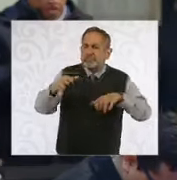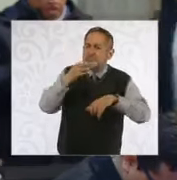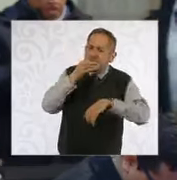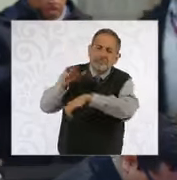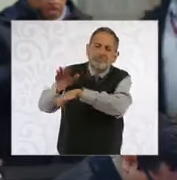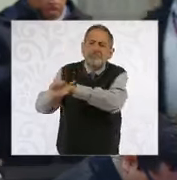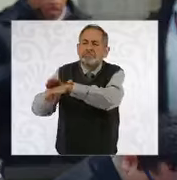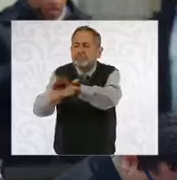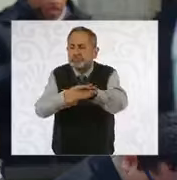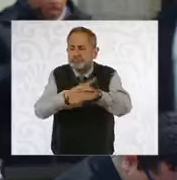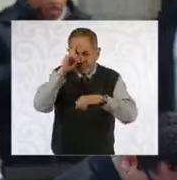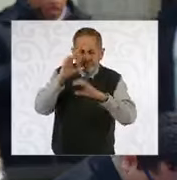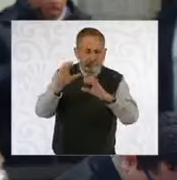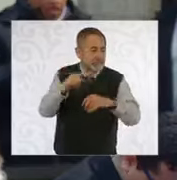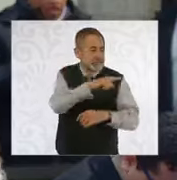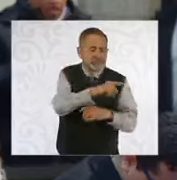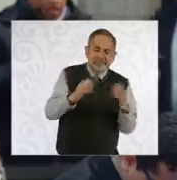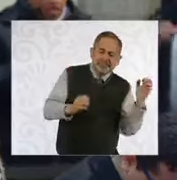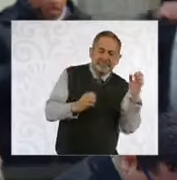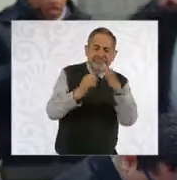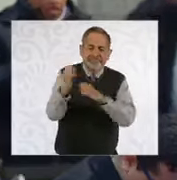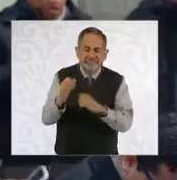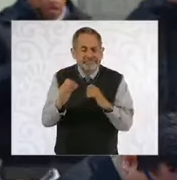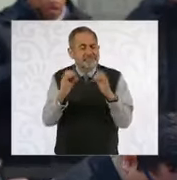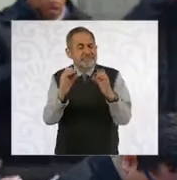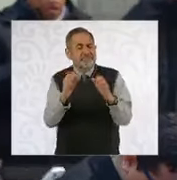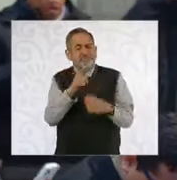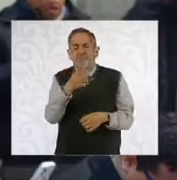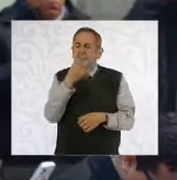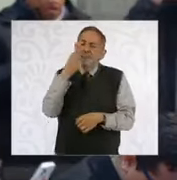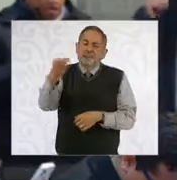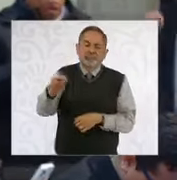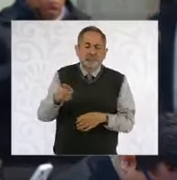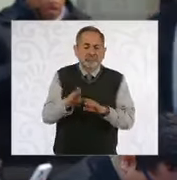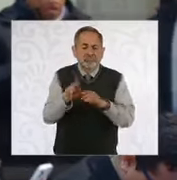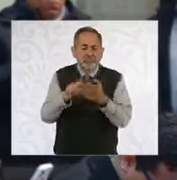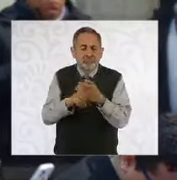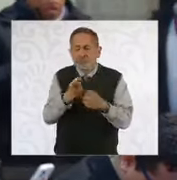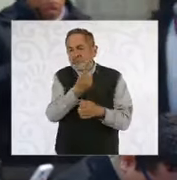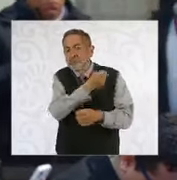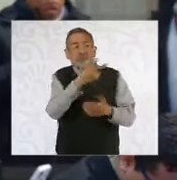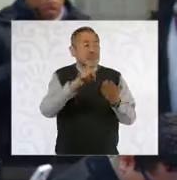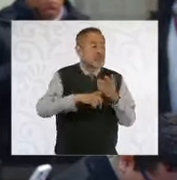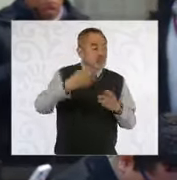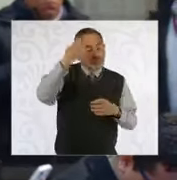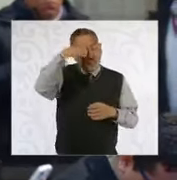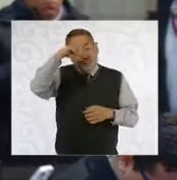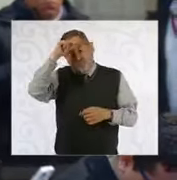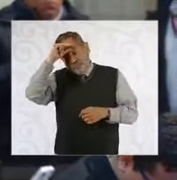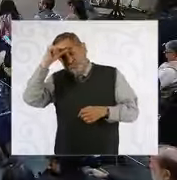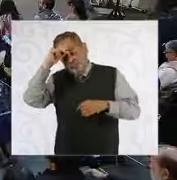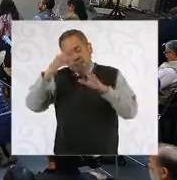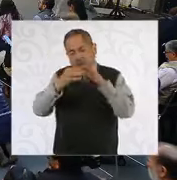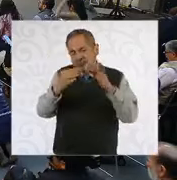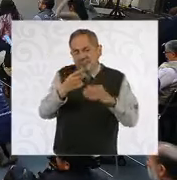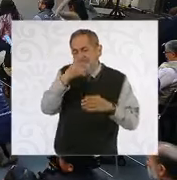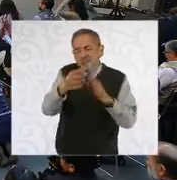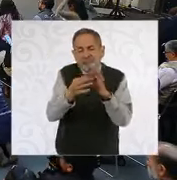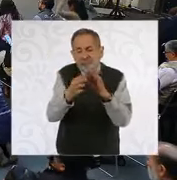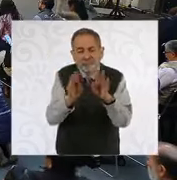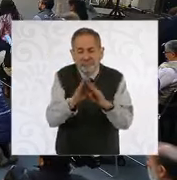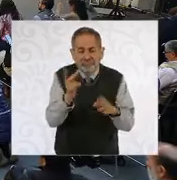estos discursos engañosos de la oposición y de varios analistas y medios de comunicación,